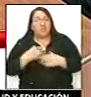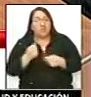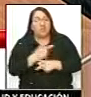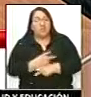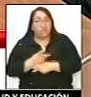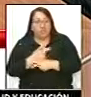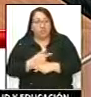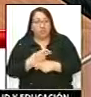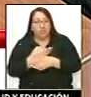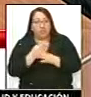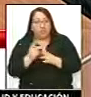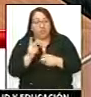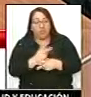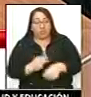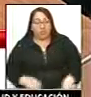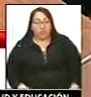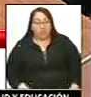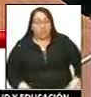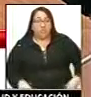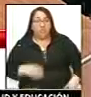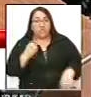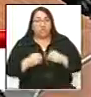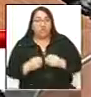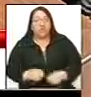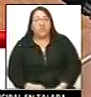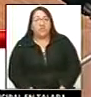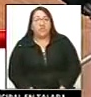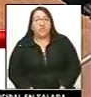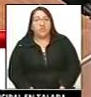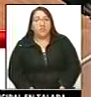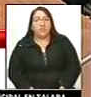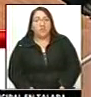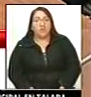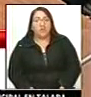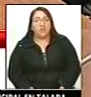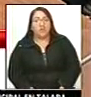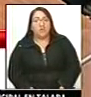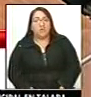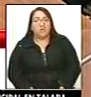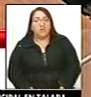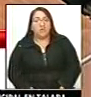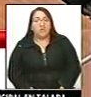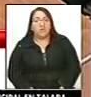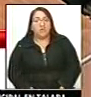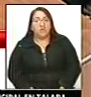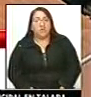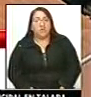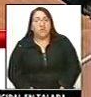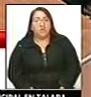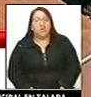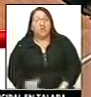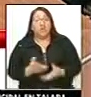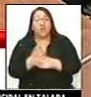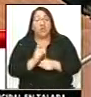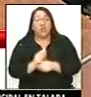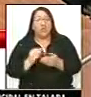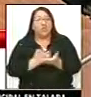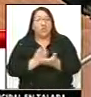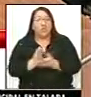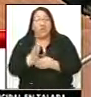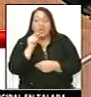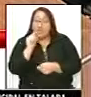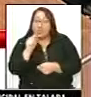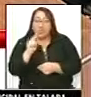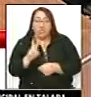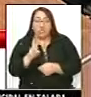seguridad, mecanismos de prevención y solución de conflictos, el fortalecimiento del sistema y la educación, orientación y difusión. Estos